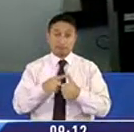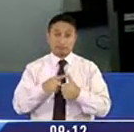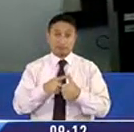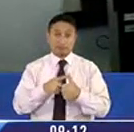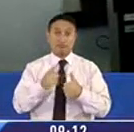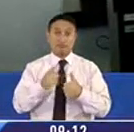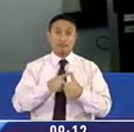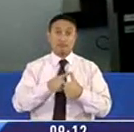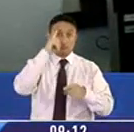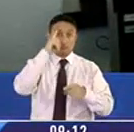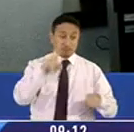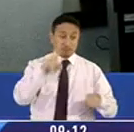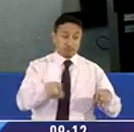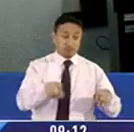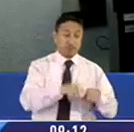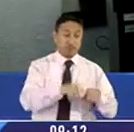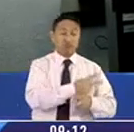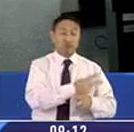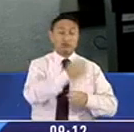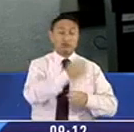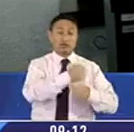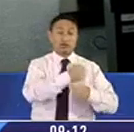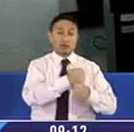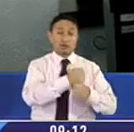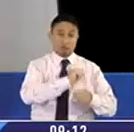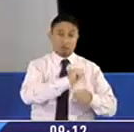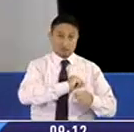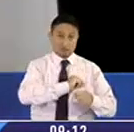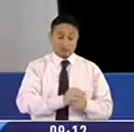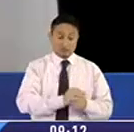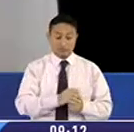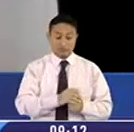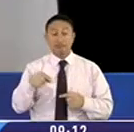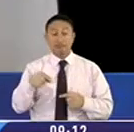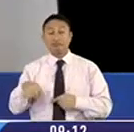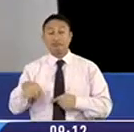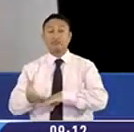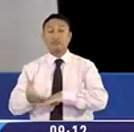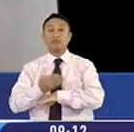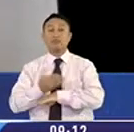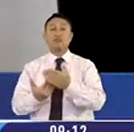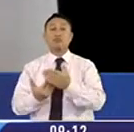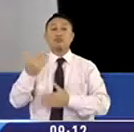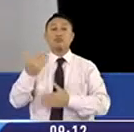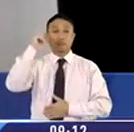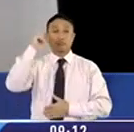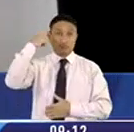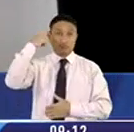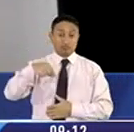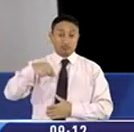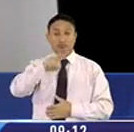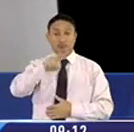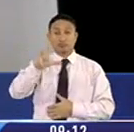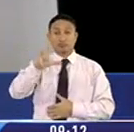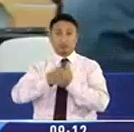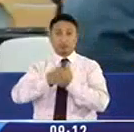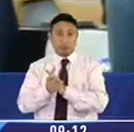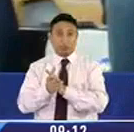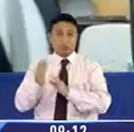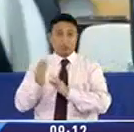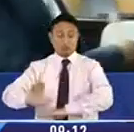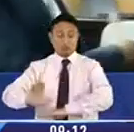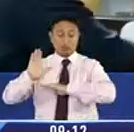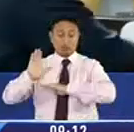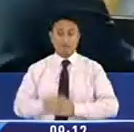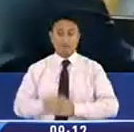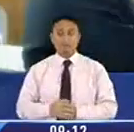al que podrían llegar en el Consejo de Trabajo y Salarios y al adelanto en la posesión del nuevo gobierno previsto para el 23 de noviembre. El